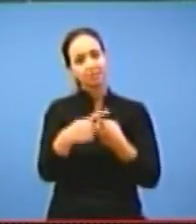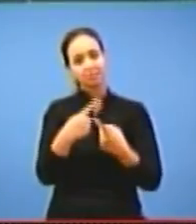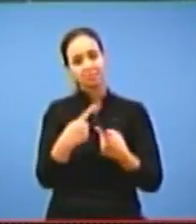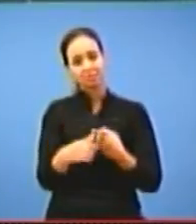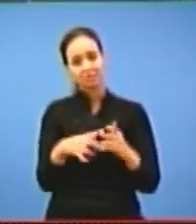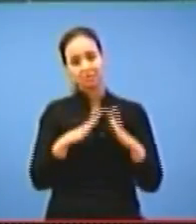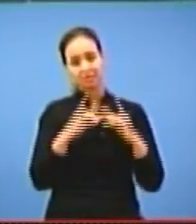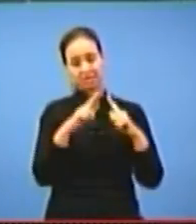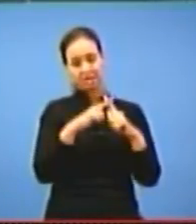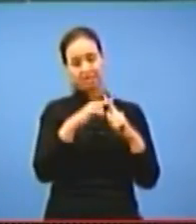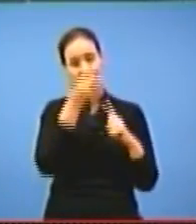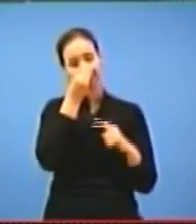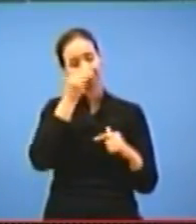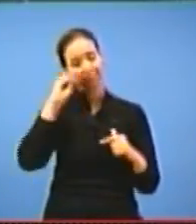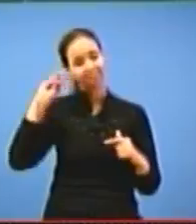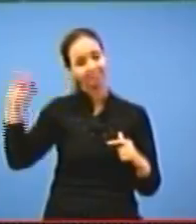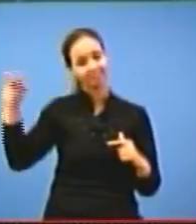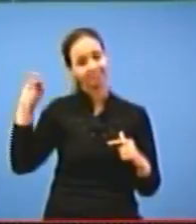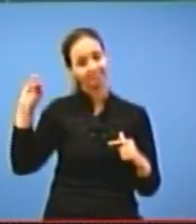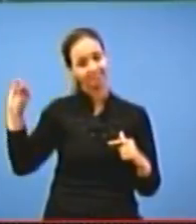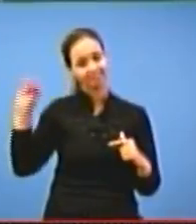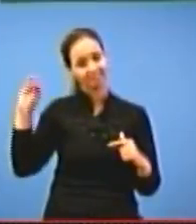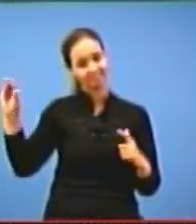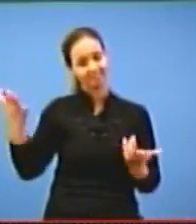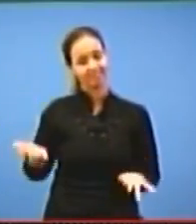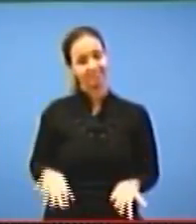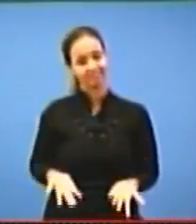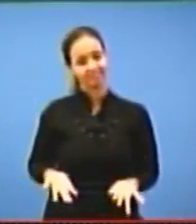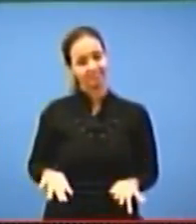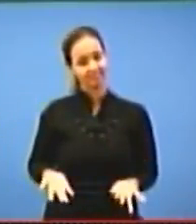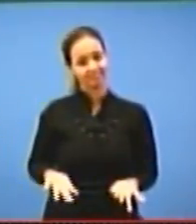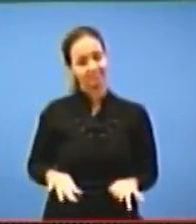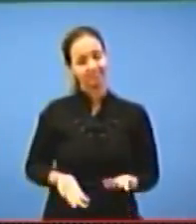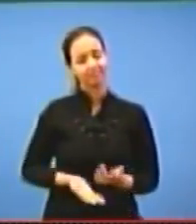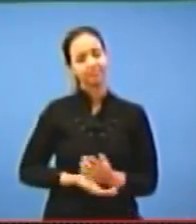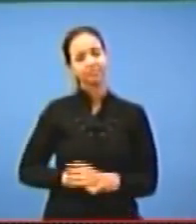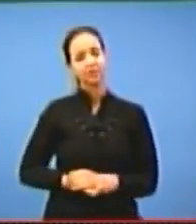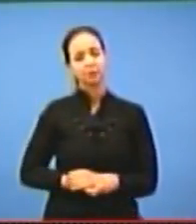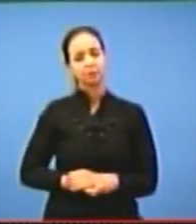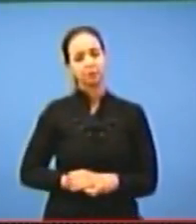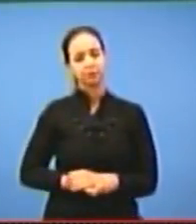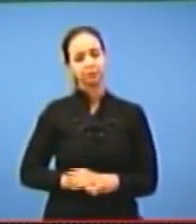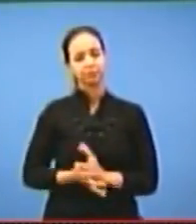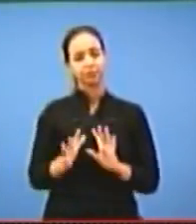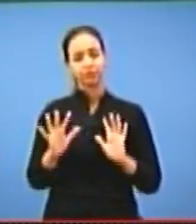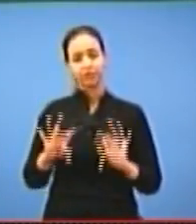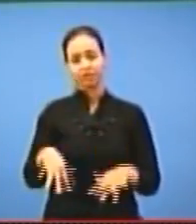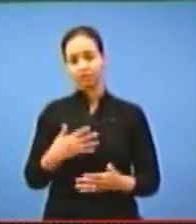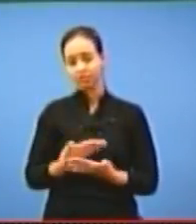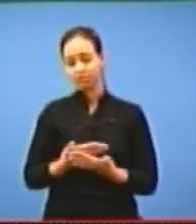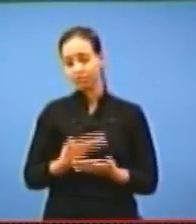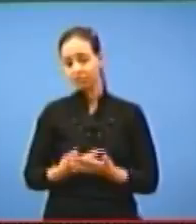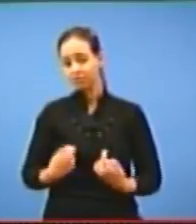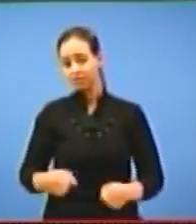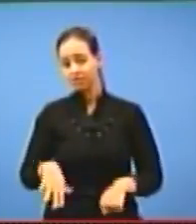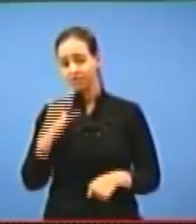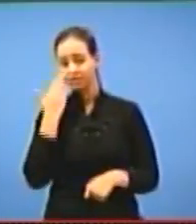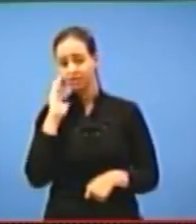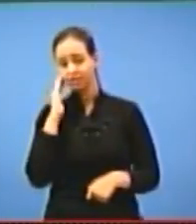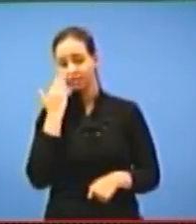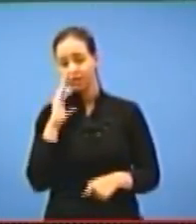Porque hay una iglesia que lo despreció. La voz que clama en el desierto. Al final de esta aula nosotros tenemos que entender una